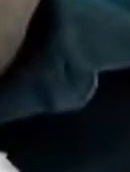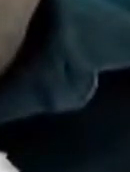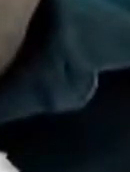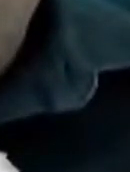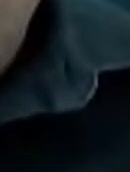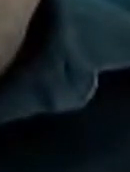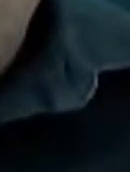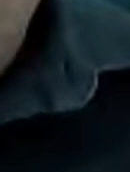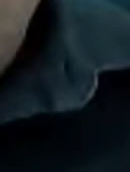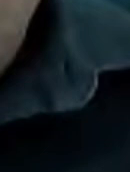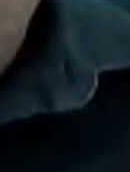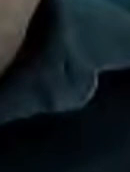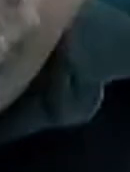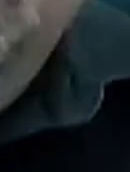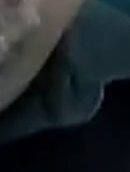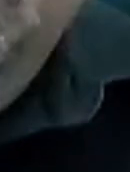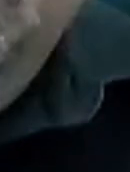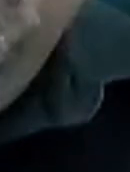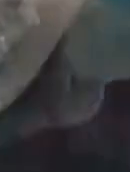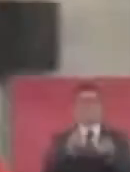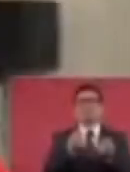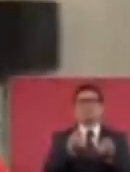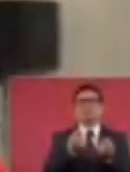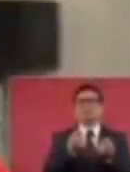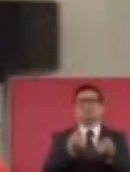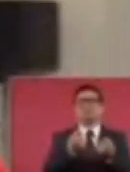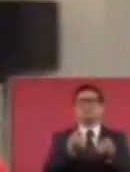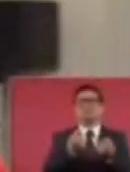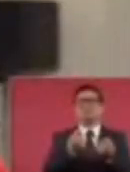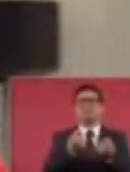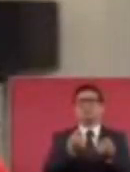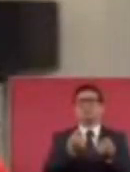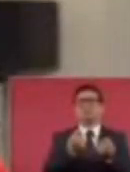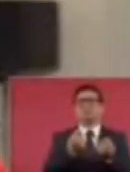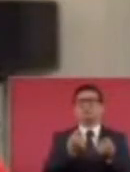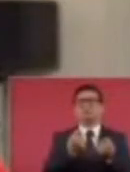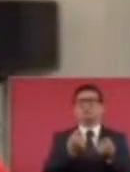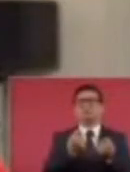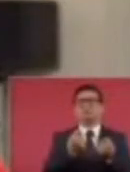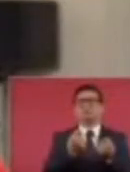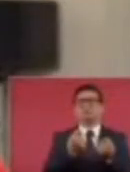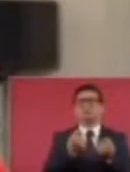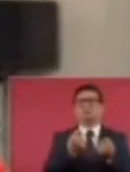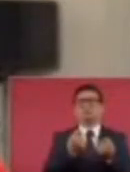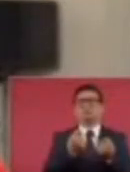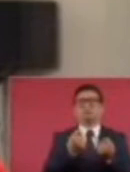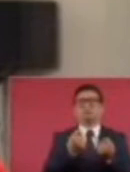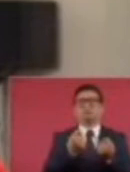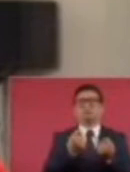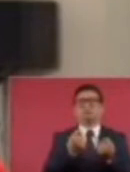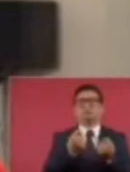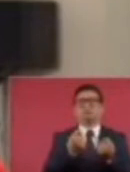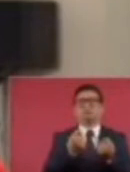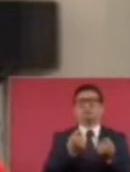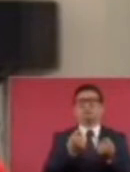mucho este agresivísimo mensaje de esta reportera. No la